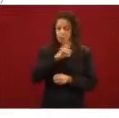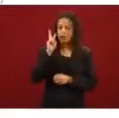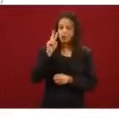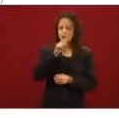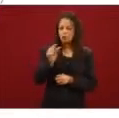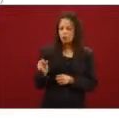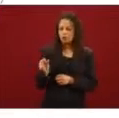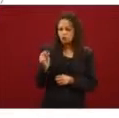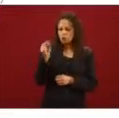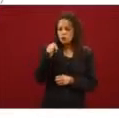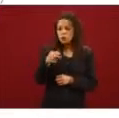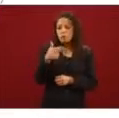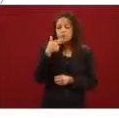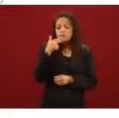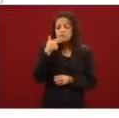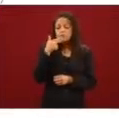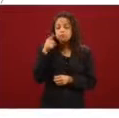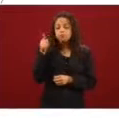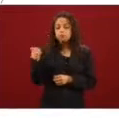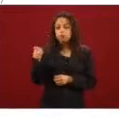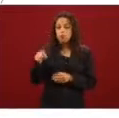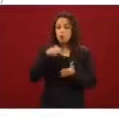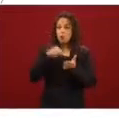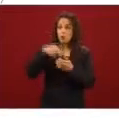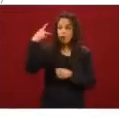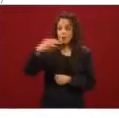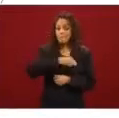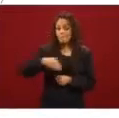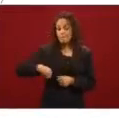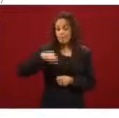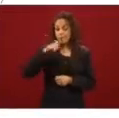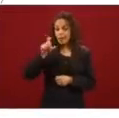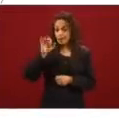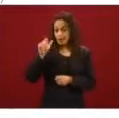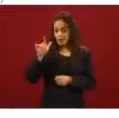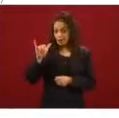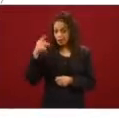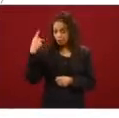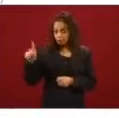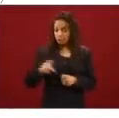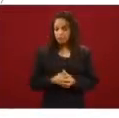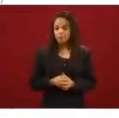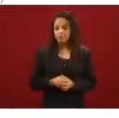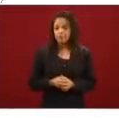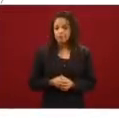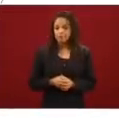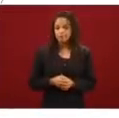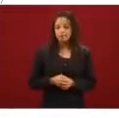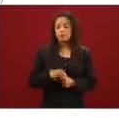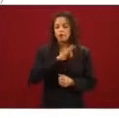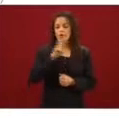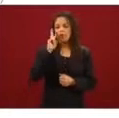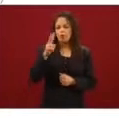está utilizando el municipio de Mexicali. Del municipio de Mexicali lo tenemos agrandado del lado derecho, y si